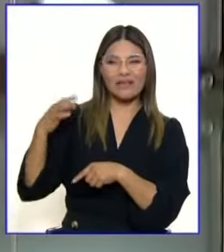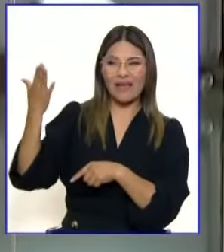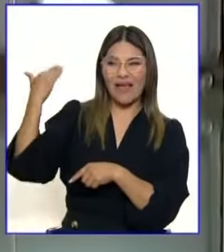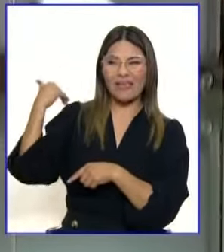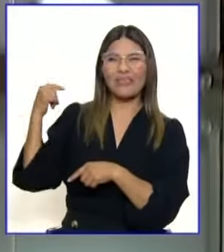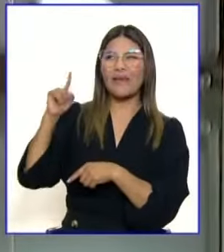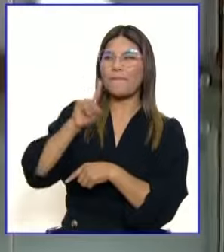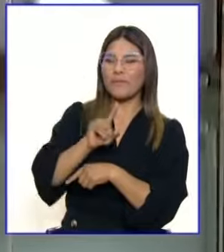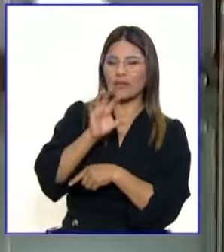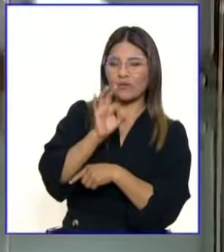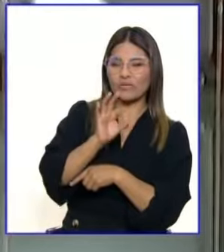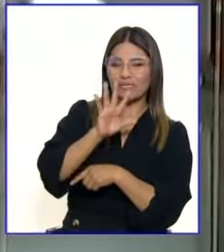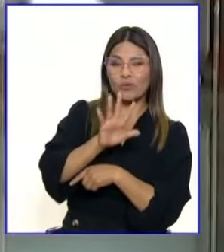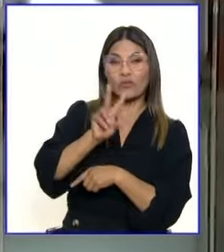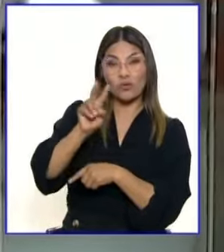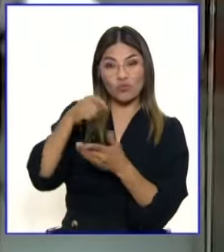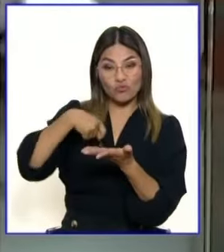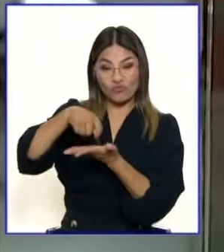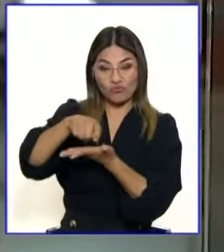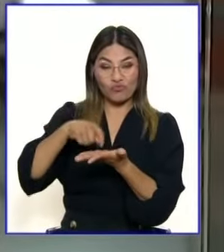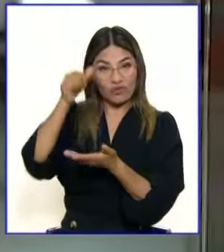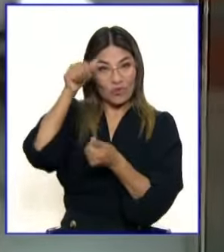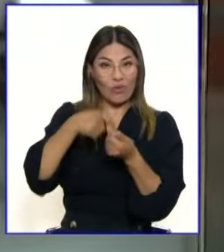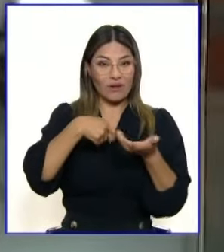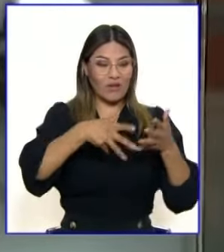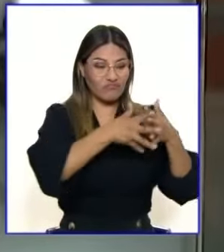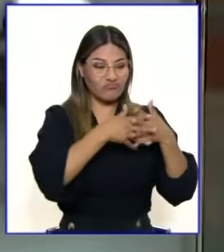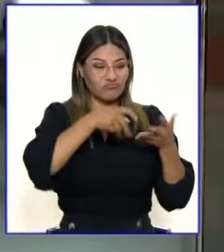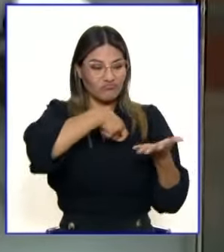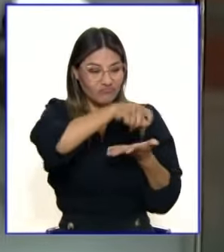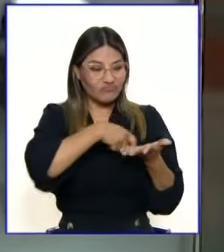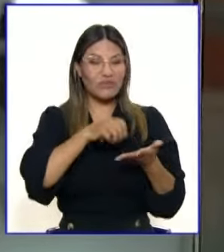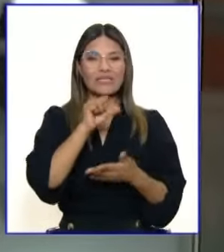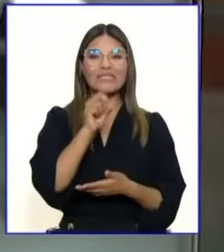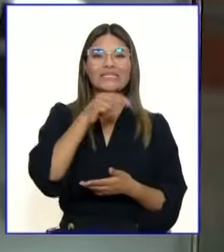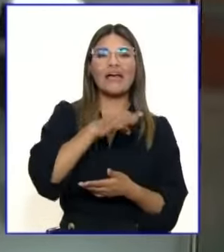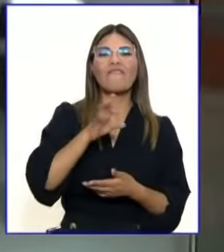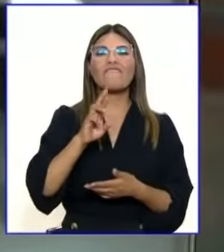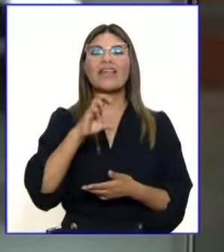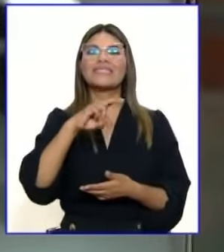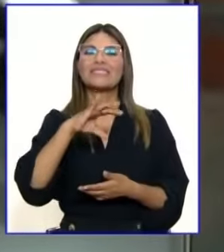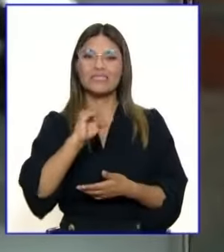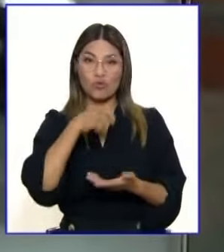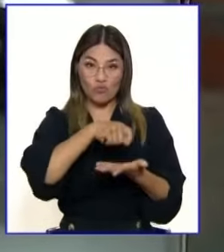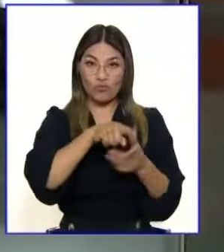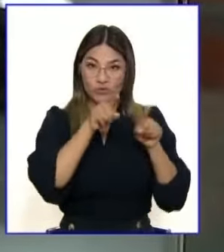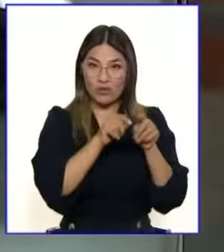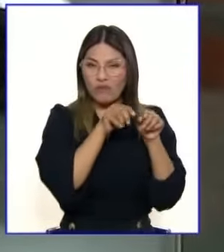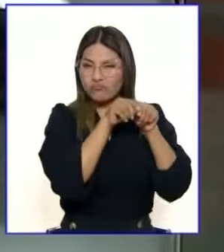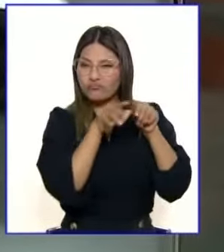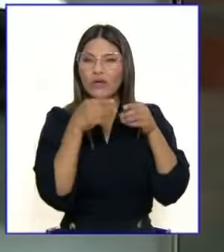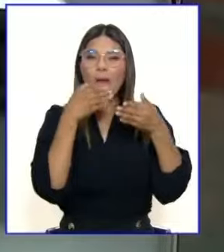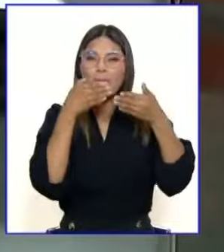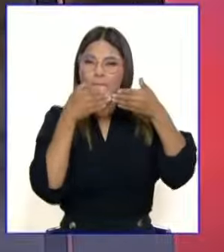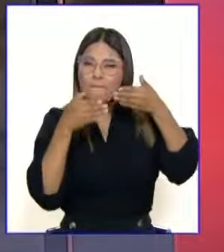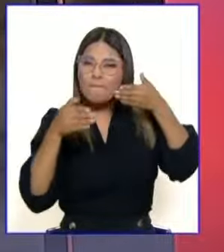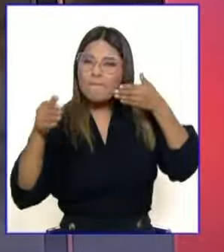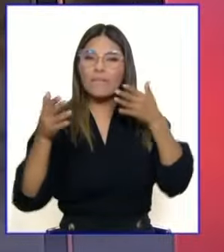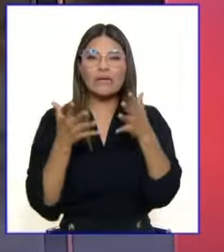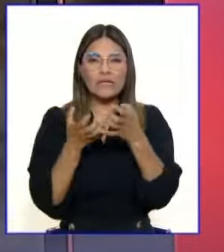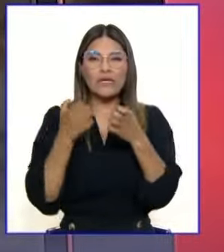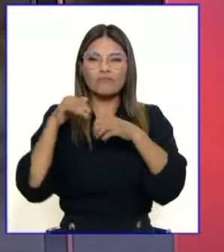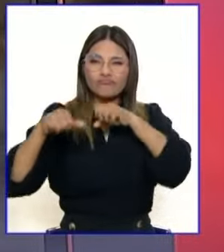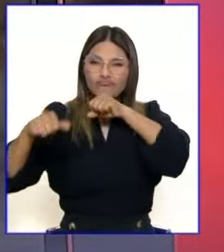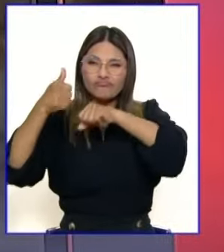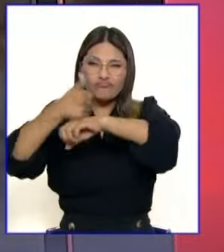de 1951 tras la firma del Tratado de San Francisco. ¿Hay realmente un intento de contención de la proyección de China en esta región?